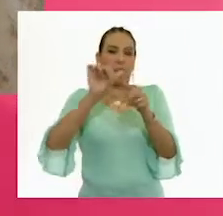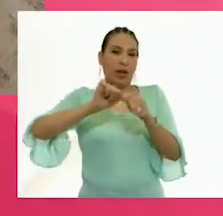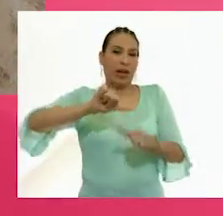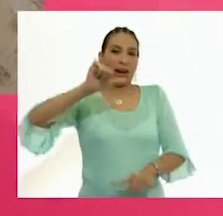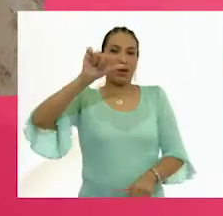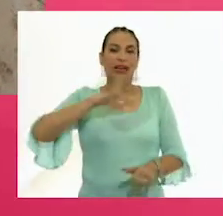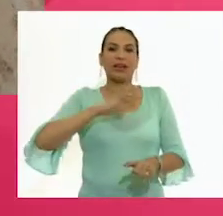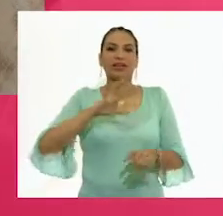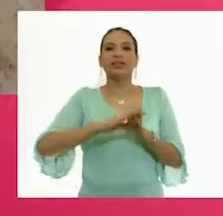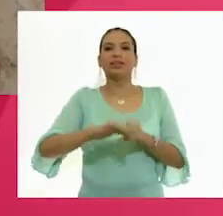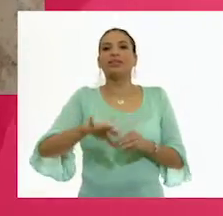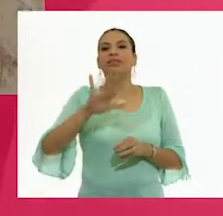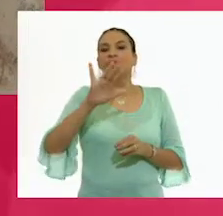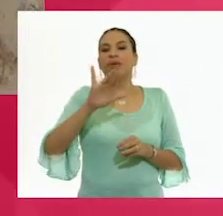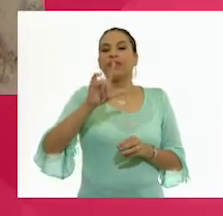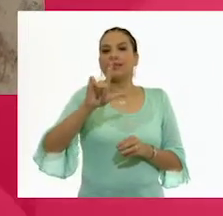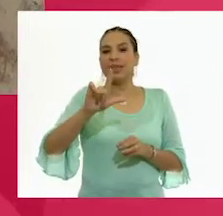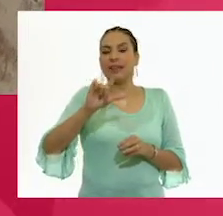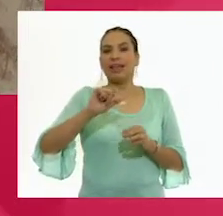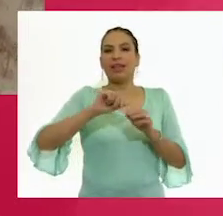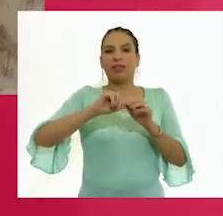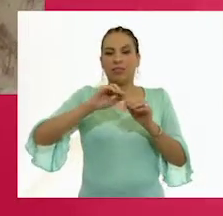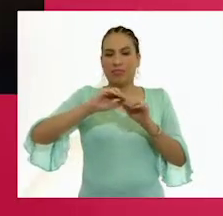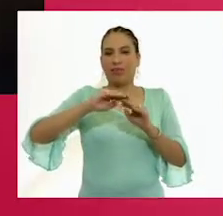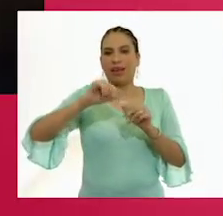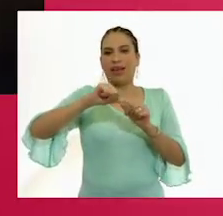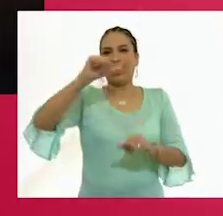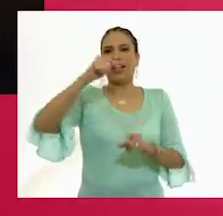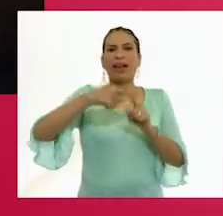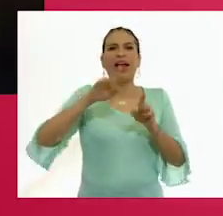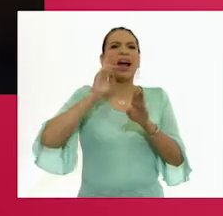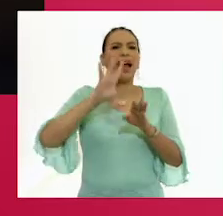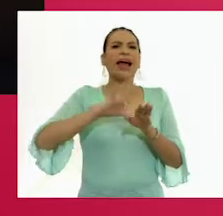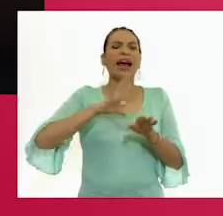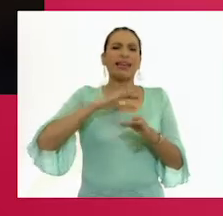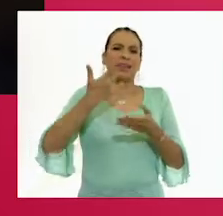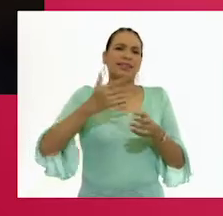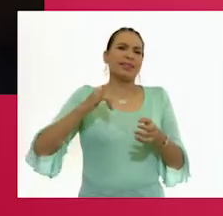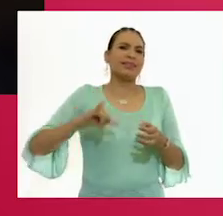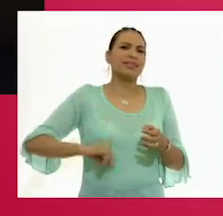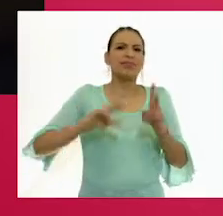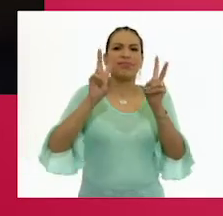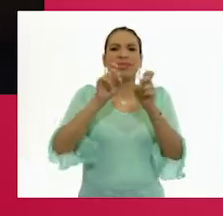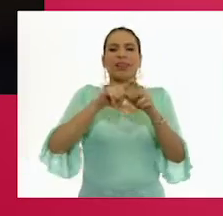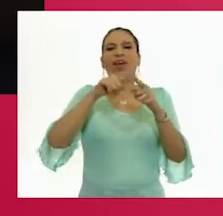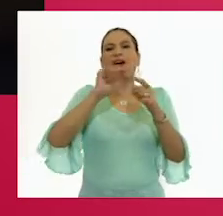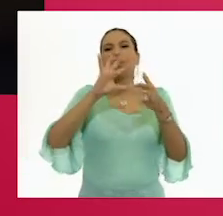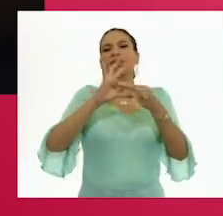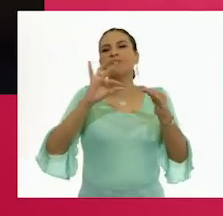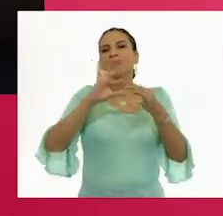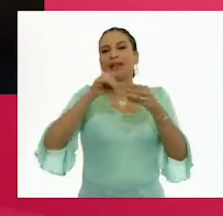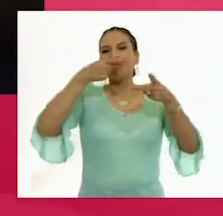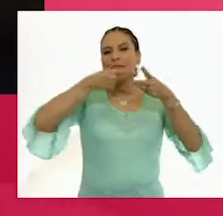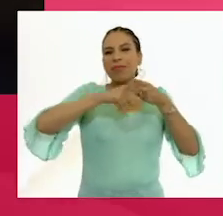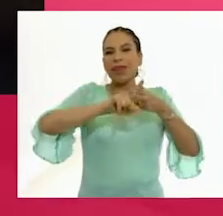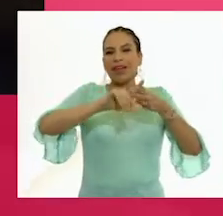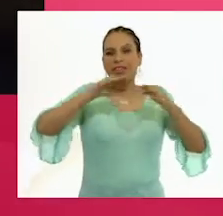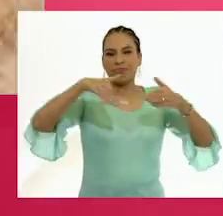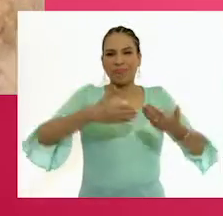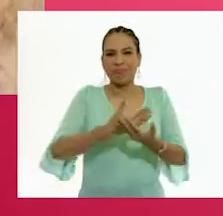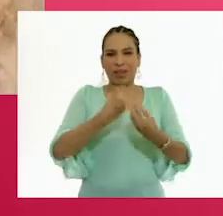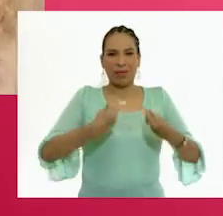tiene 17.57 de alto, tiene una temática muy interesante, ya que va desde lo que es el Génesis hasta el Apocalipsis, pero también